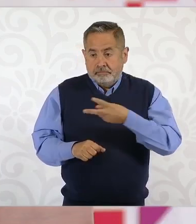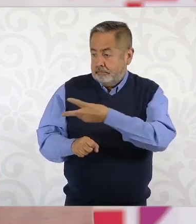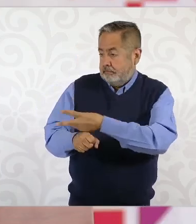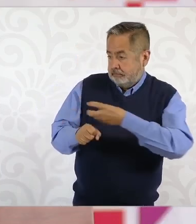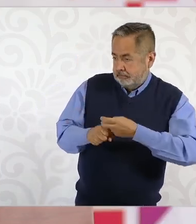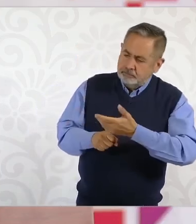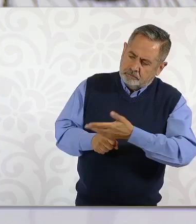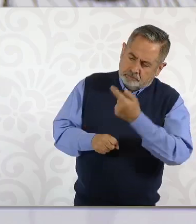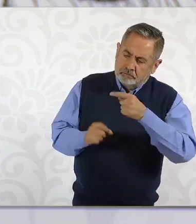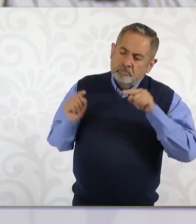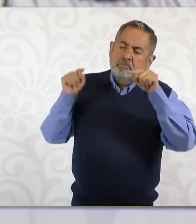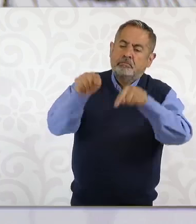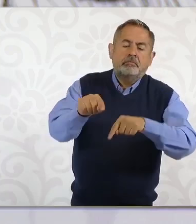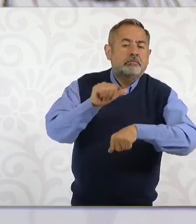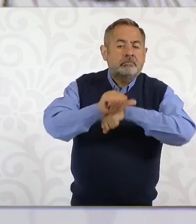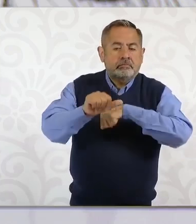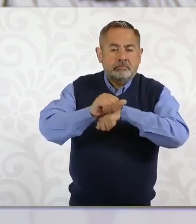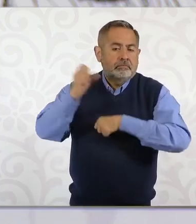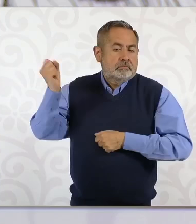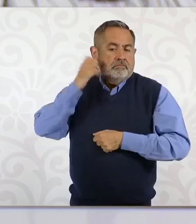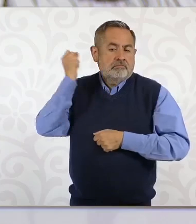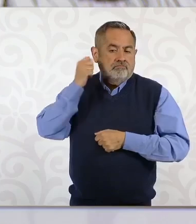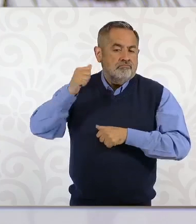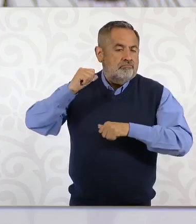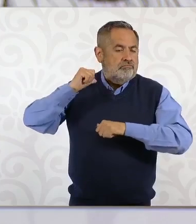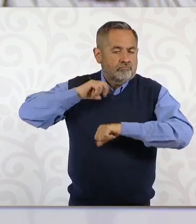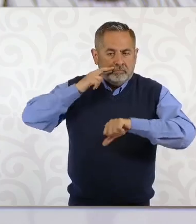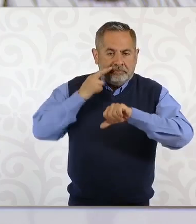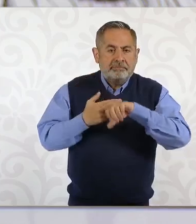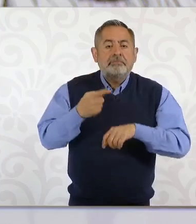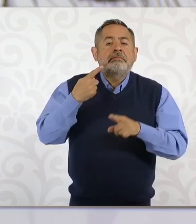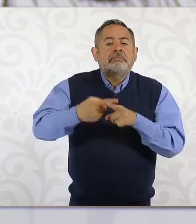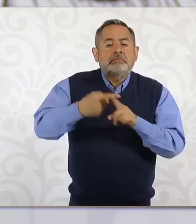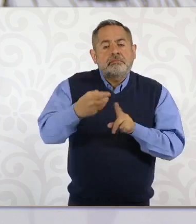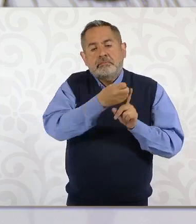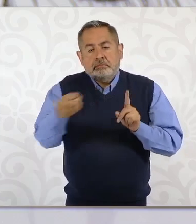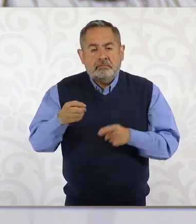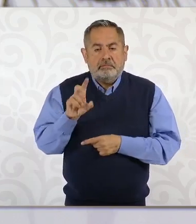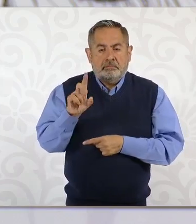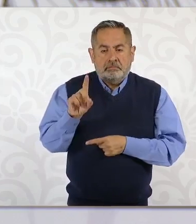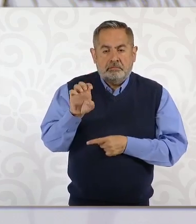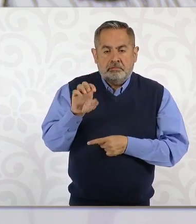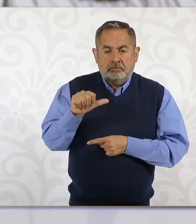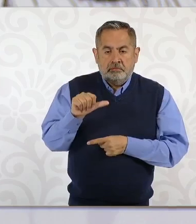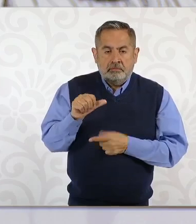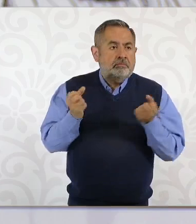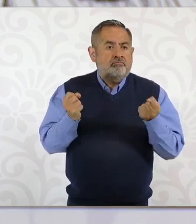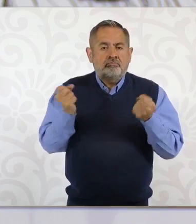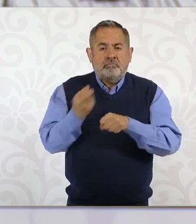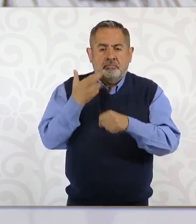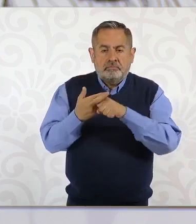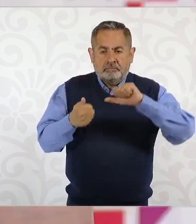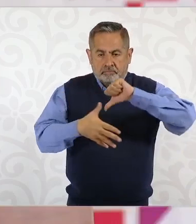para ir a Argentina a un evento de la DEA, donde participan muchísimos secretarios de seguridad, no solo